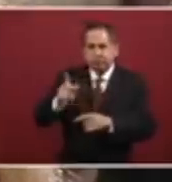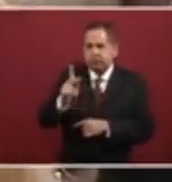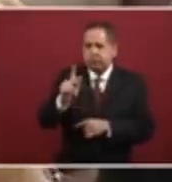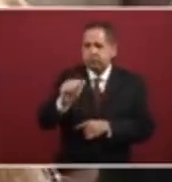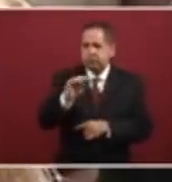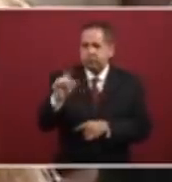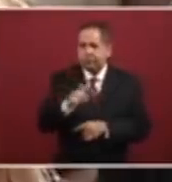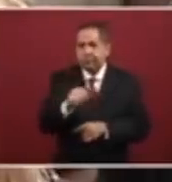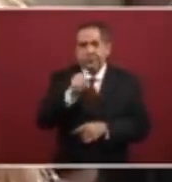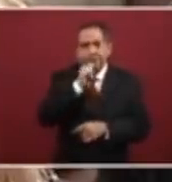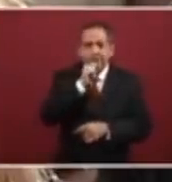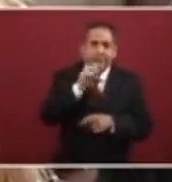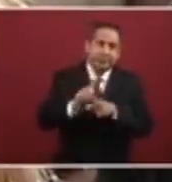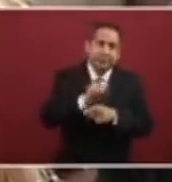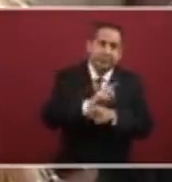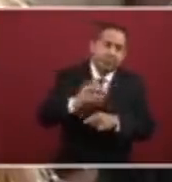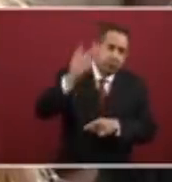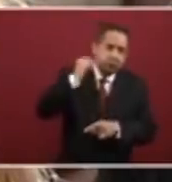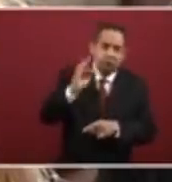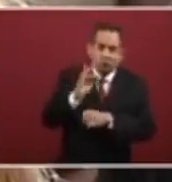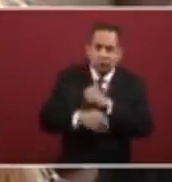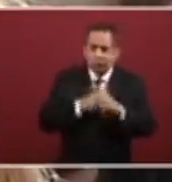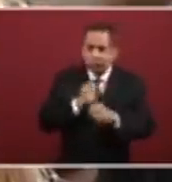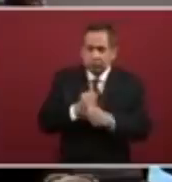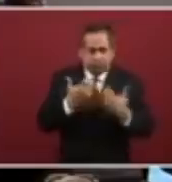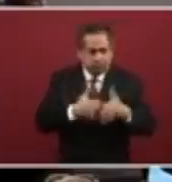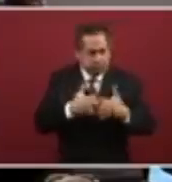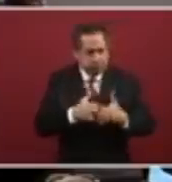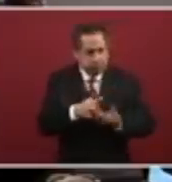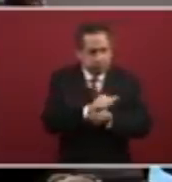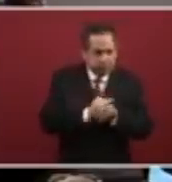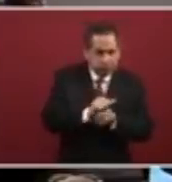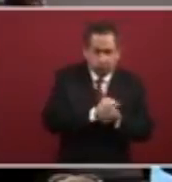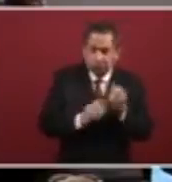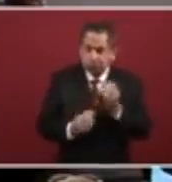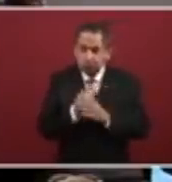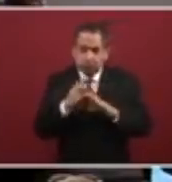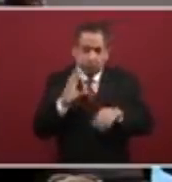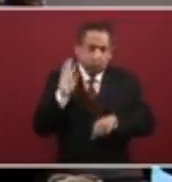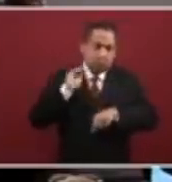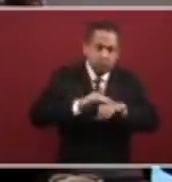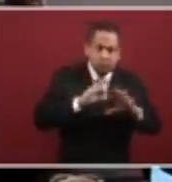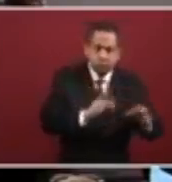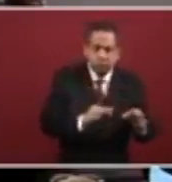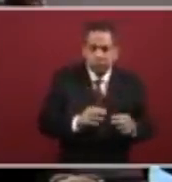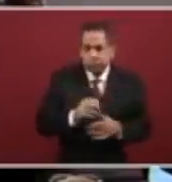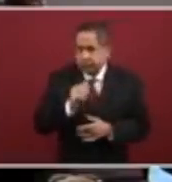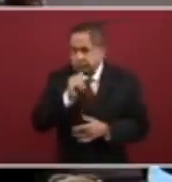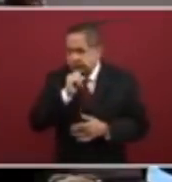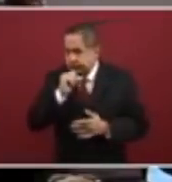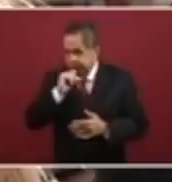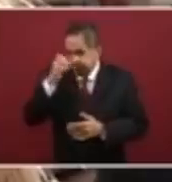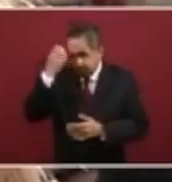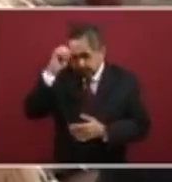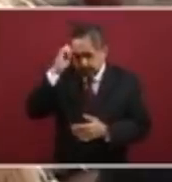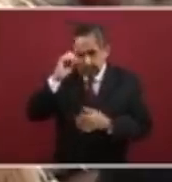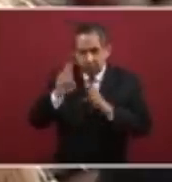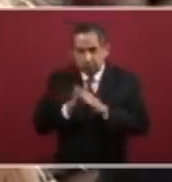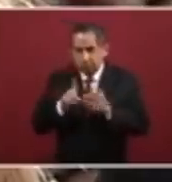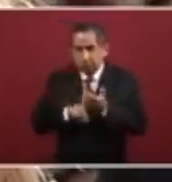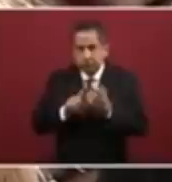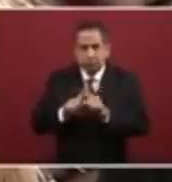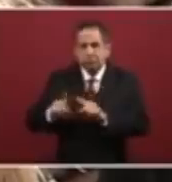una refinería desde hace 40 años. Entonces, la experiencia y la diversificación que hay ahorita